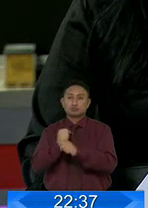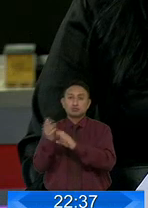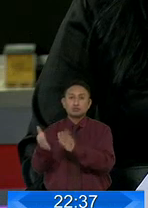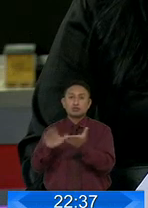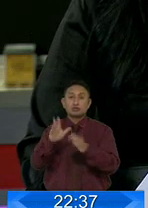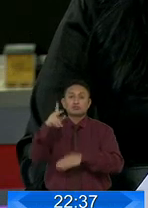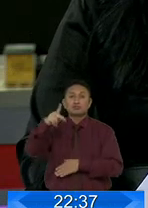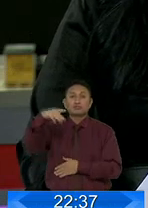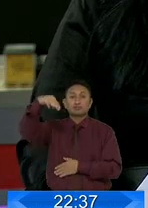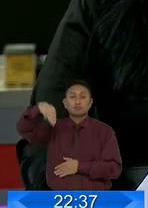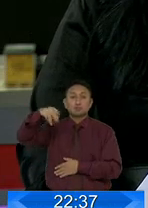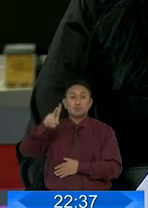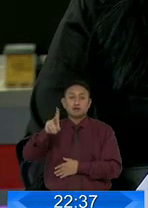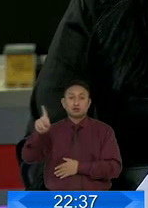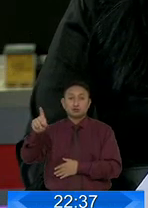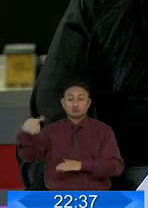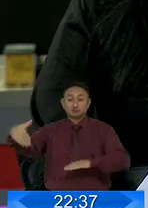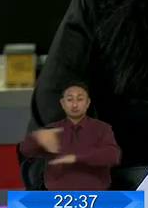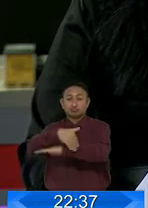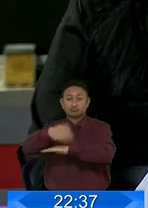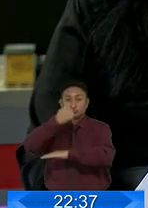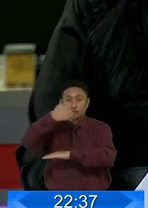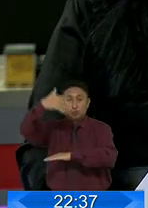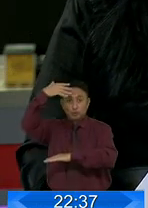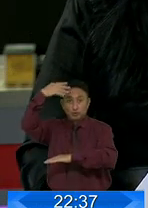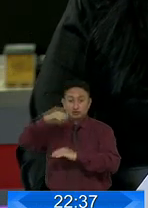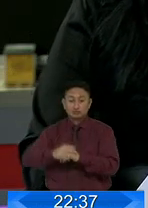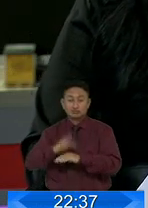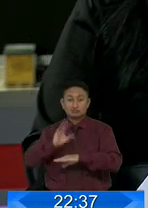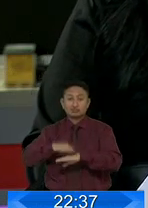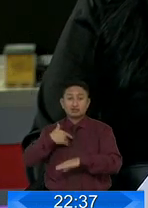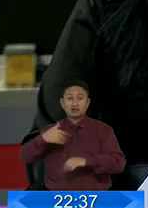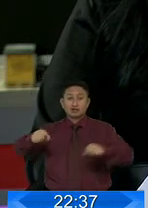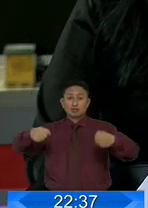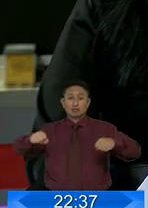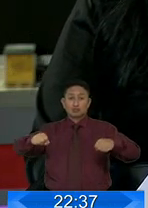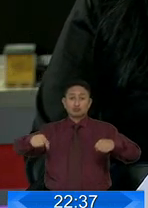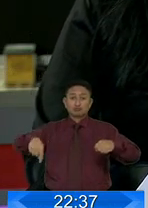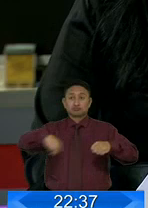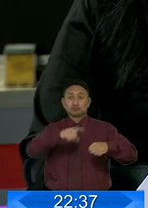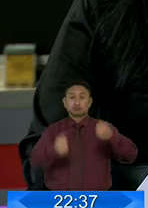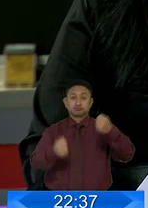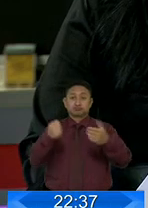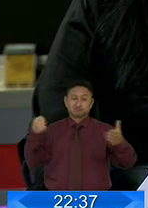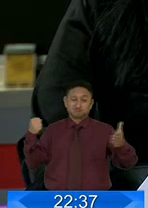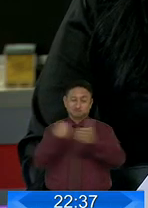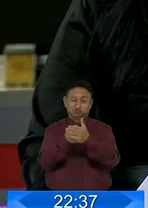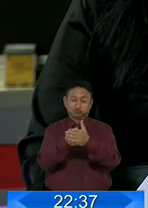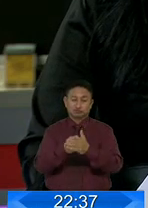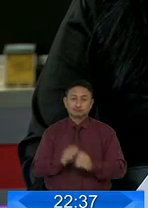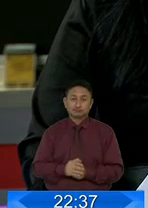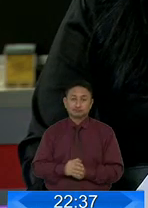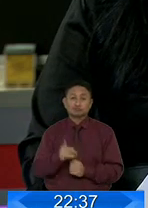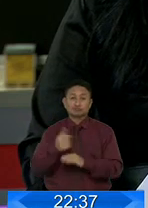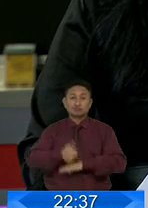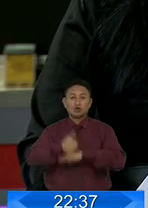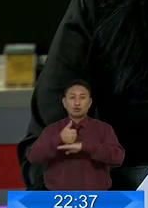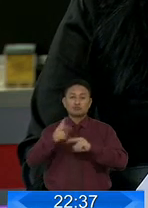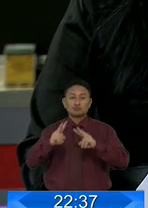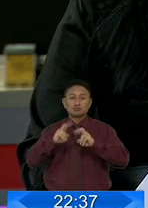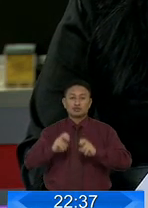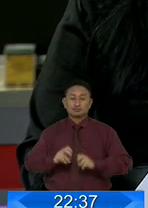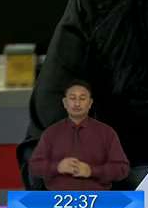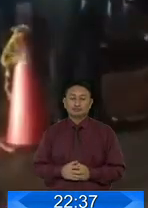en el kilómetro 21 de la vía Santo Domingo, El Carmen, tras chocar su moto contra un automóvil. Las autoridades investigan el